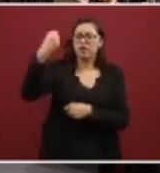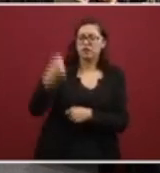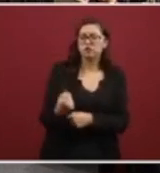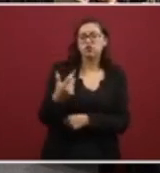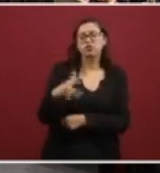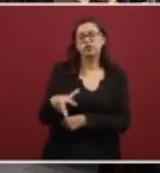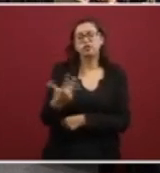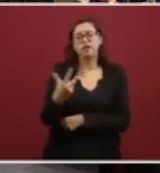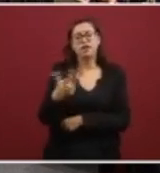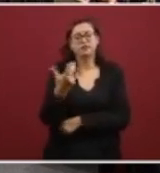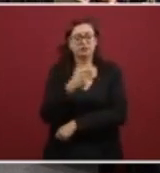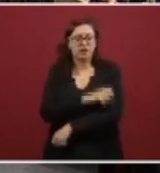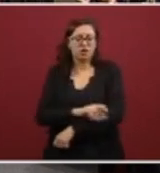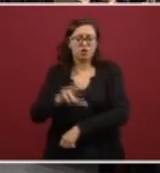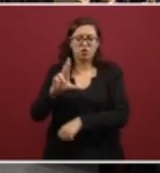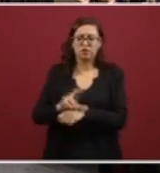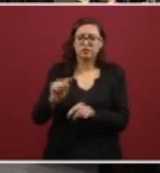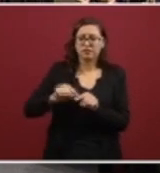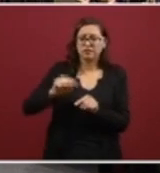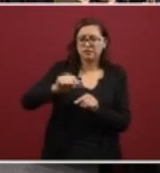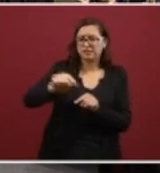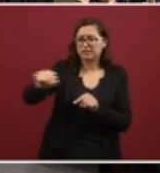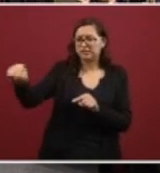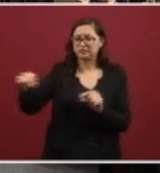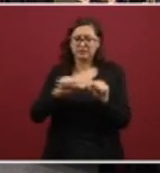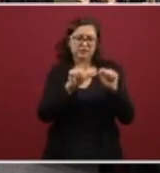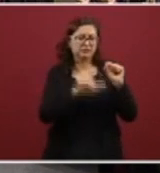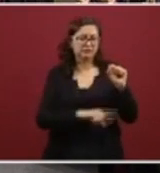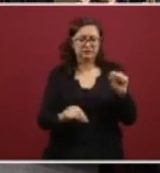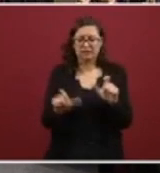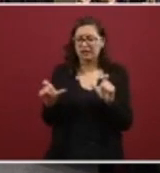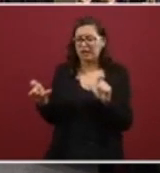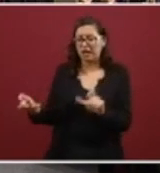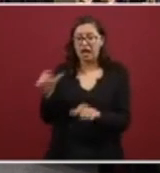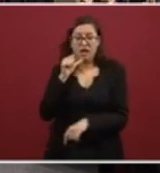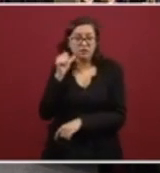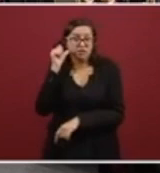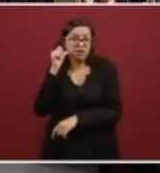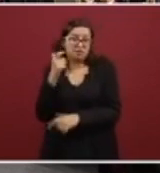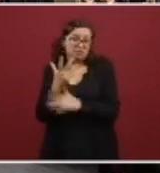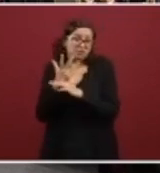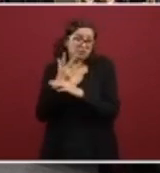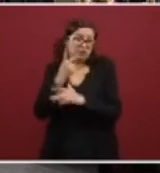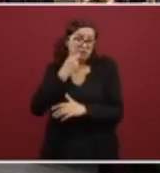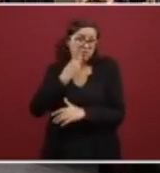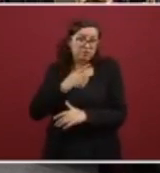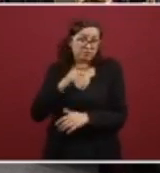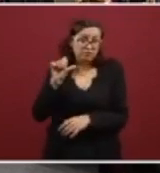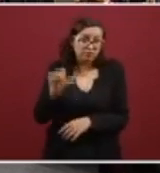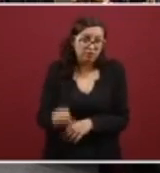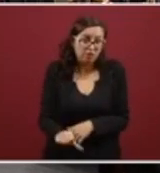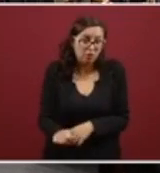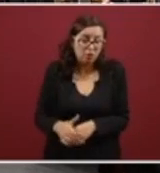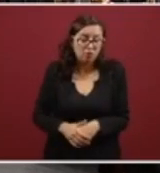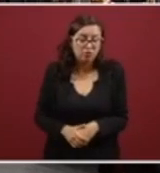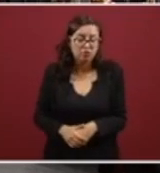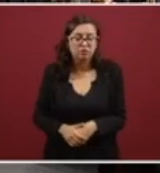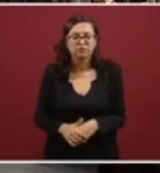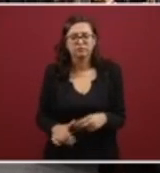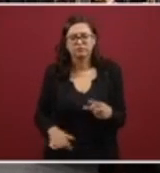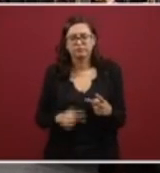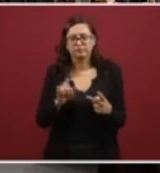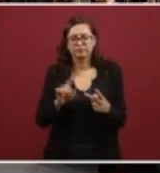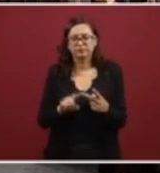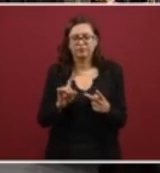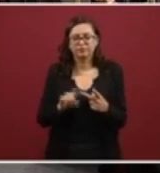ser desplegada la Guardia Nacional. Ayer nos dijo que nos iba a decir hoy. Y también incrementarán el